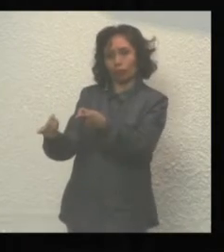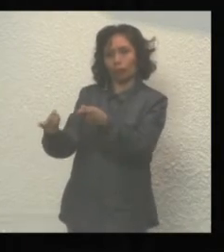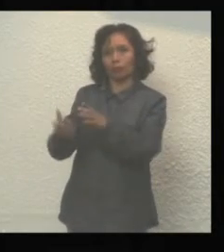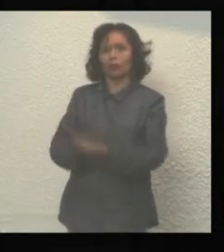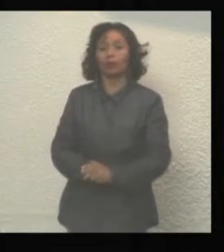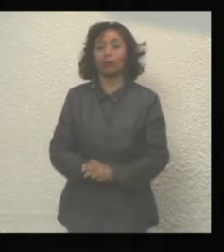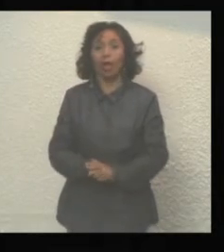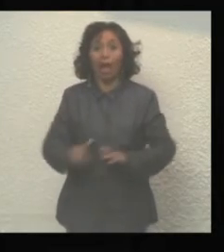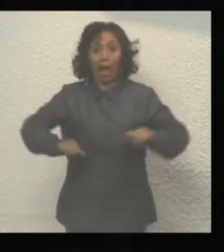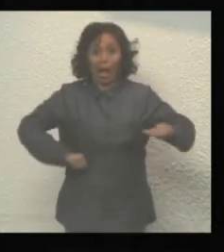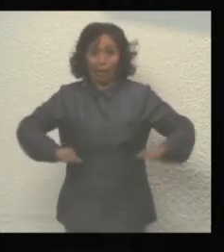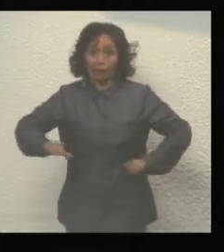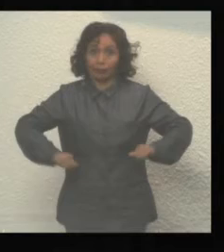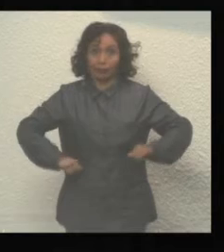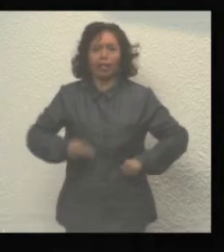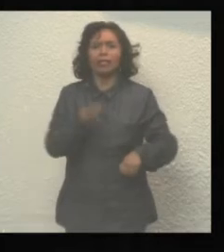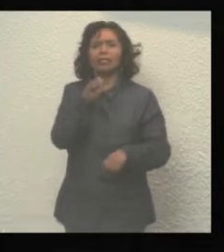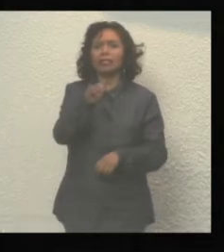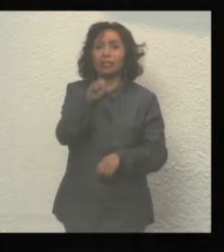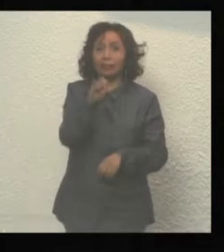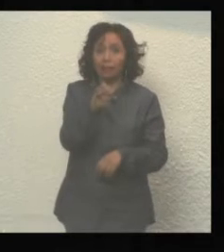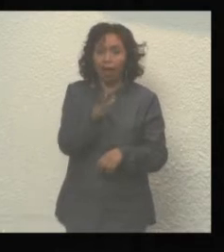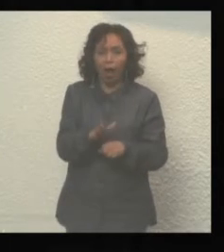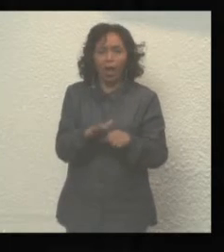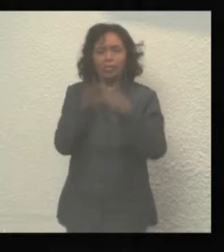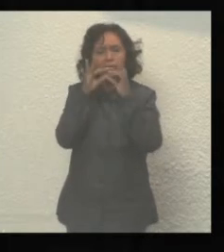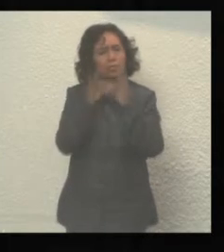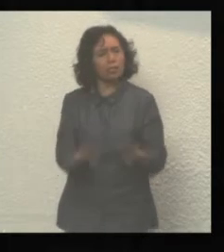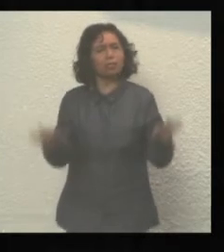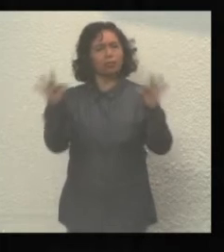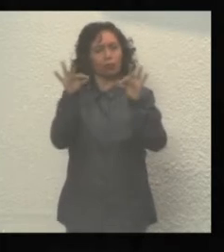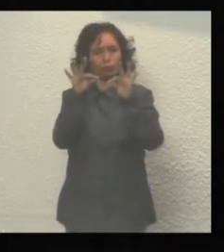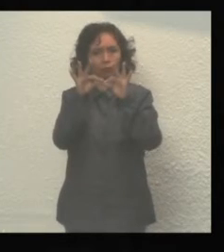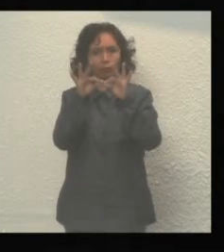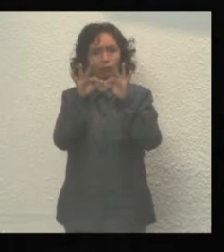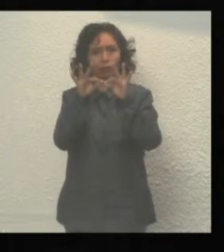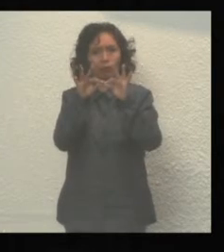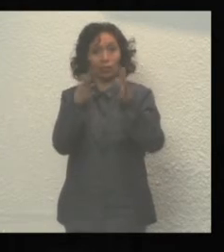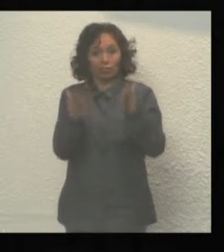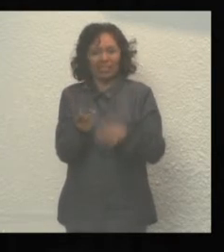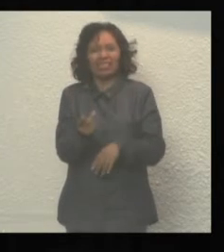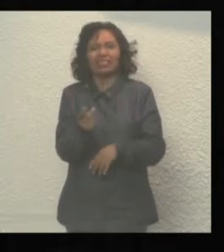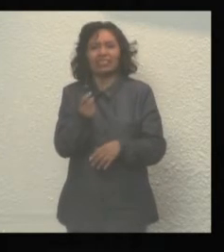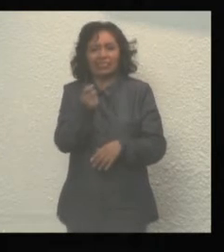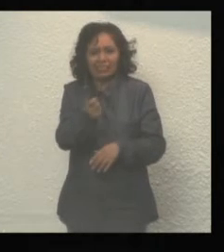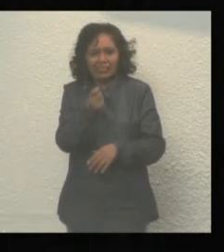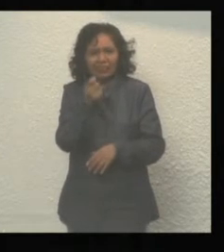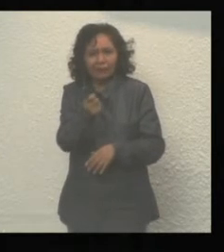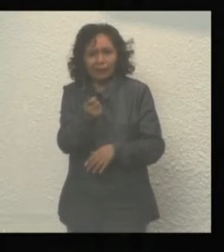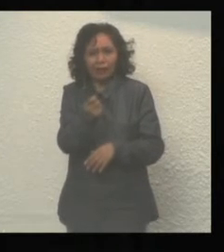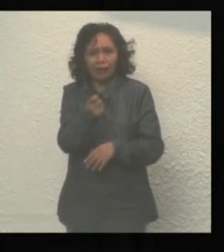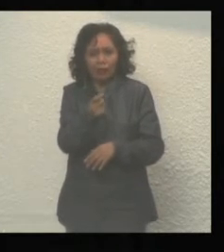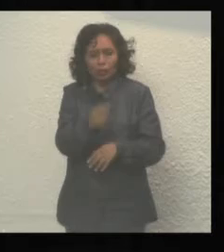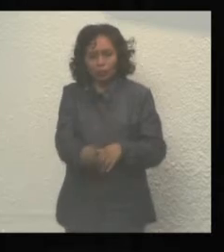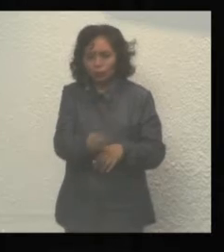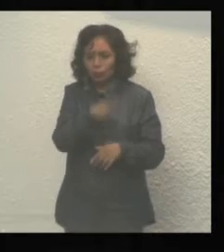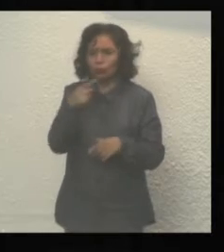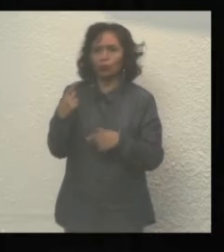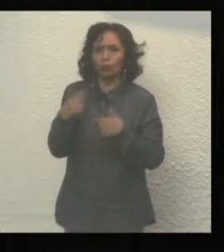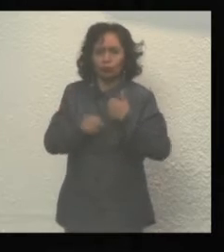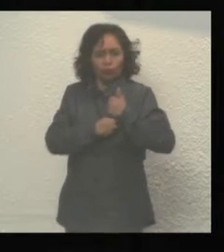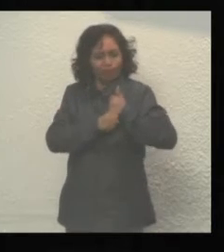En esas acciones, la principal que estamos tratando de combatir de raíz y que constituye uno de los más sufridos rostros